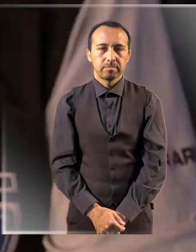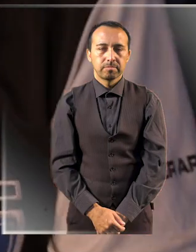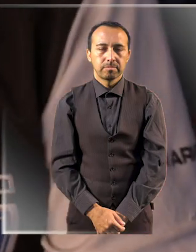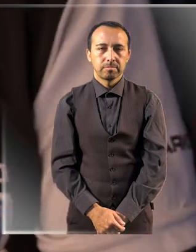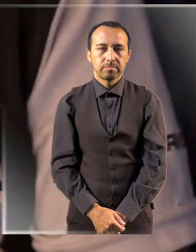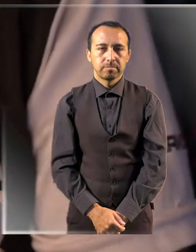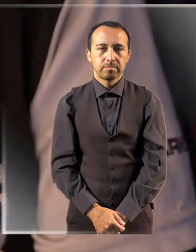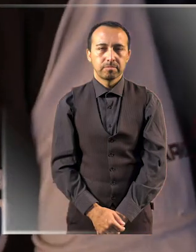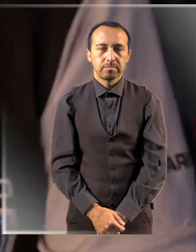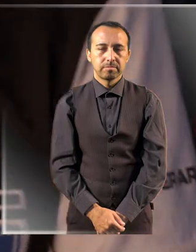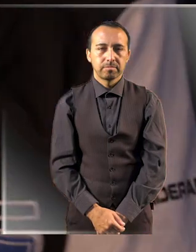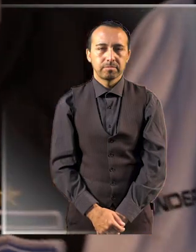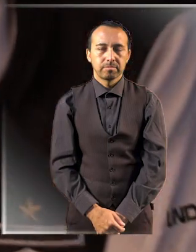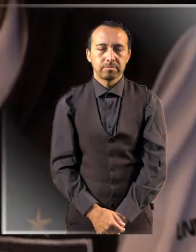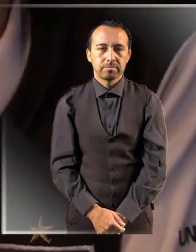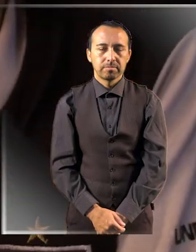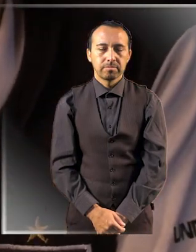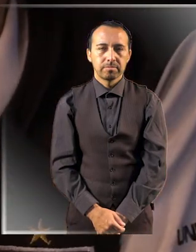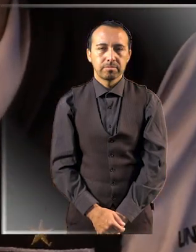Ya sé qué.